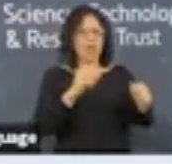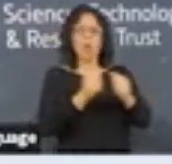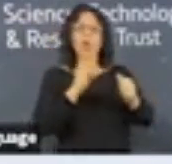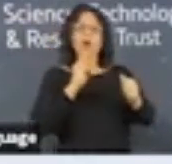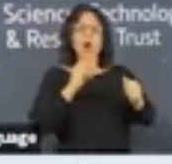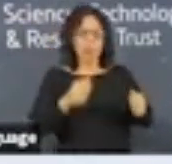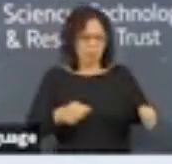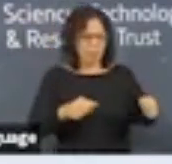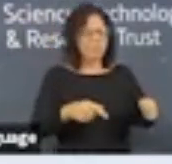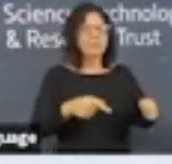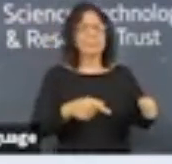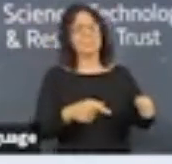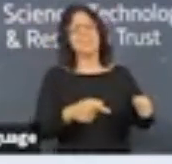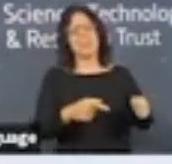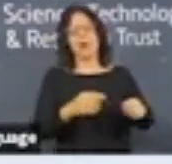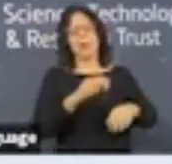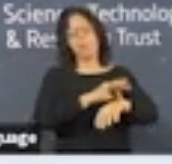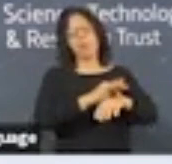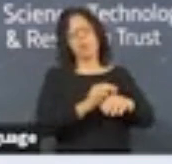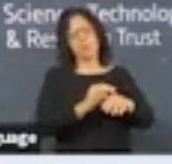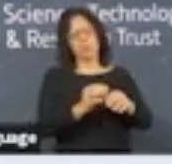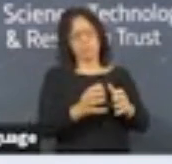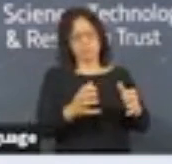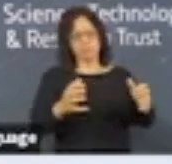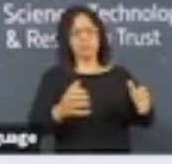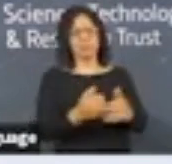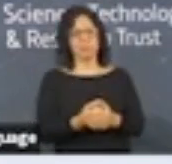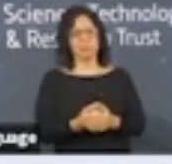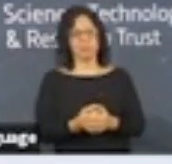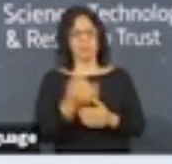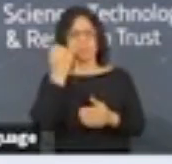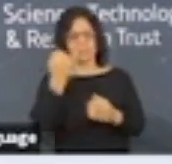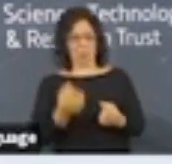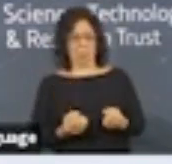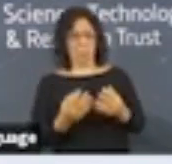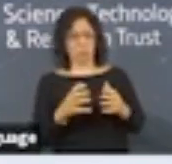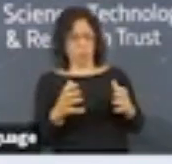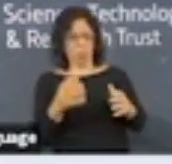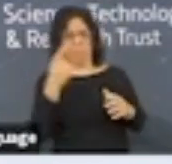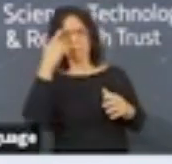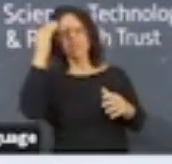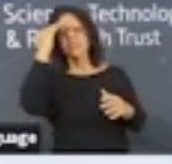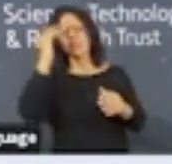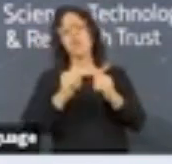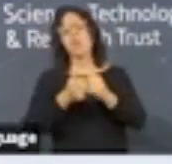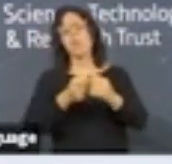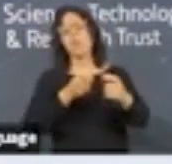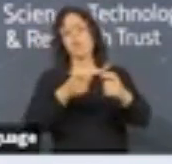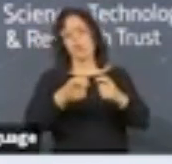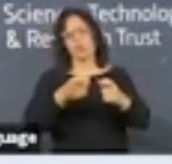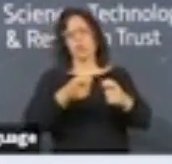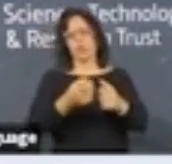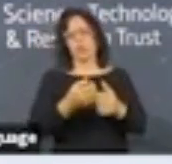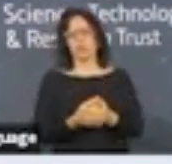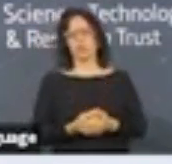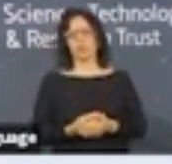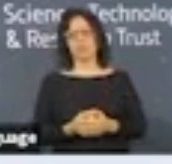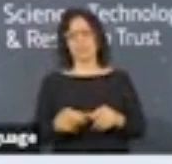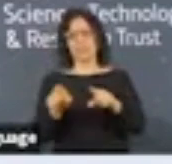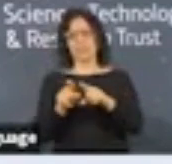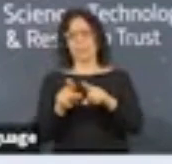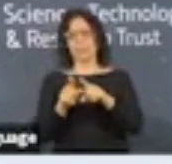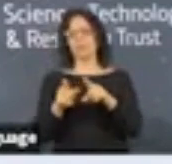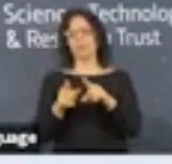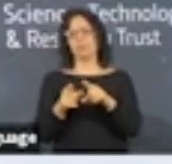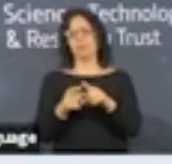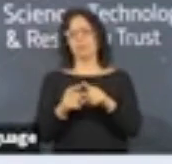cuán abundantes son para poder ver cómo lo controlamos. También vigilamos la presencia de virus